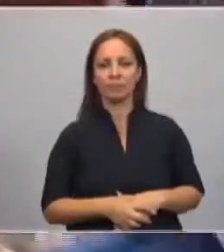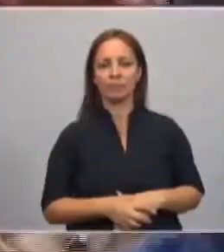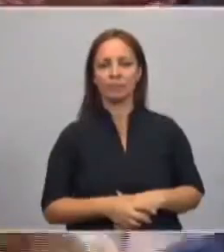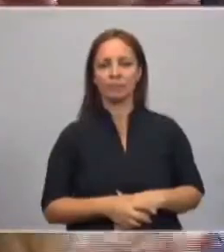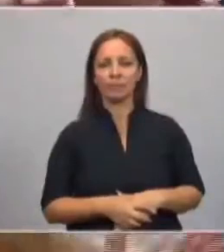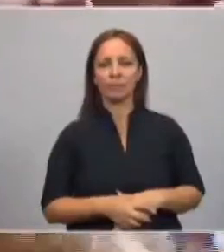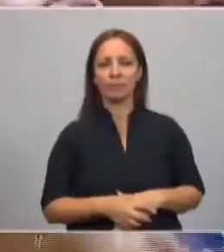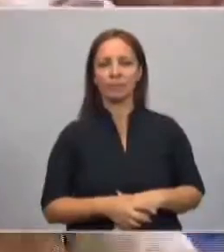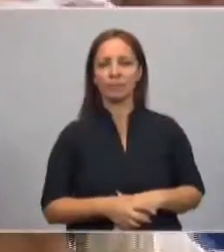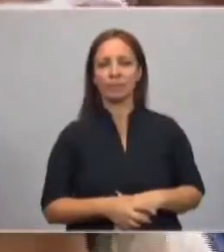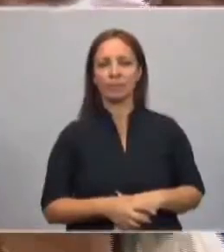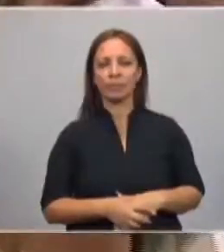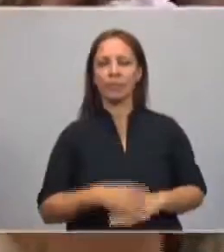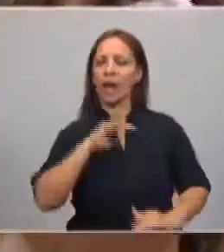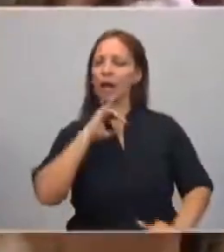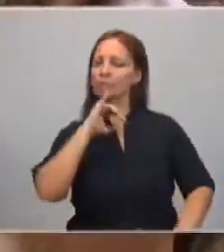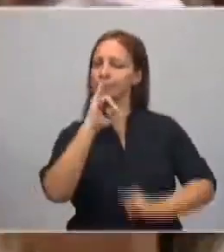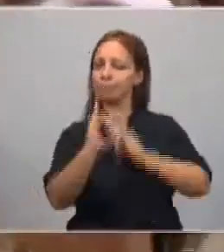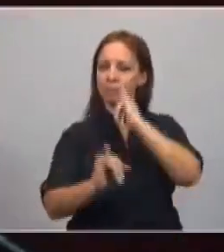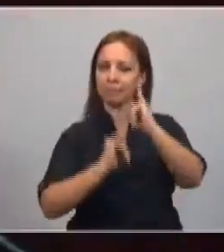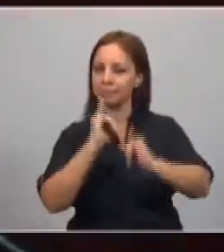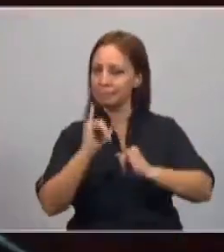Que quede...